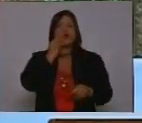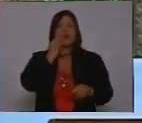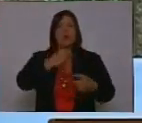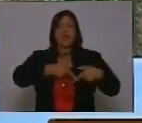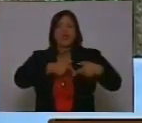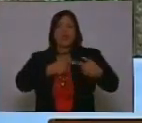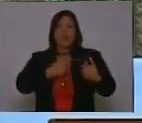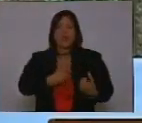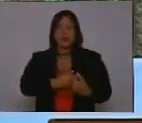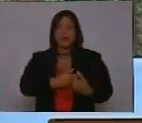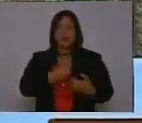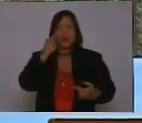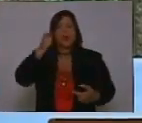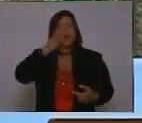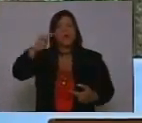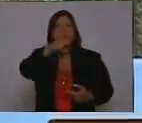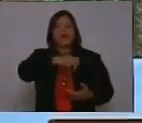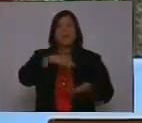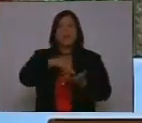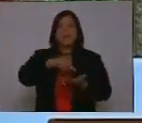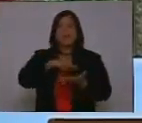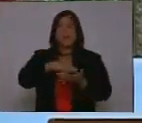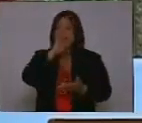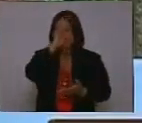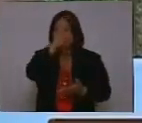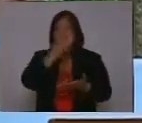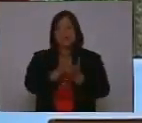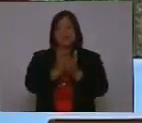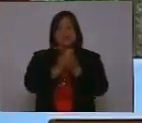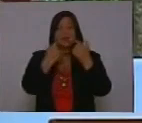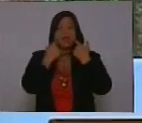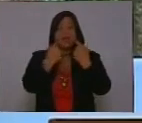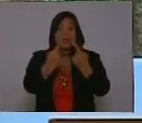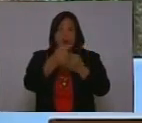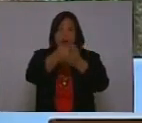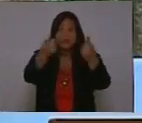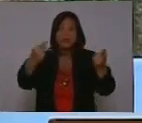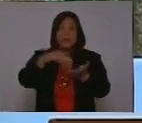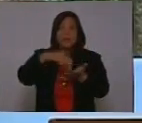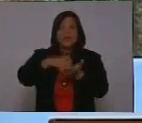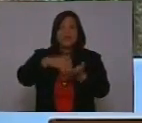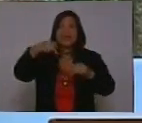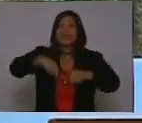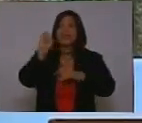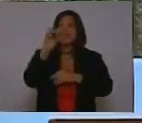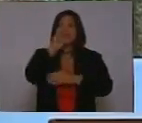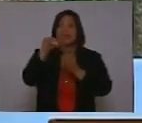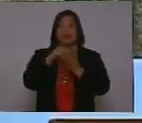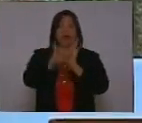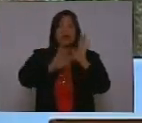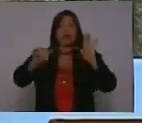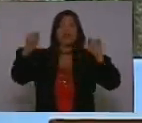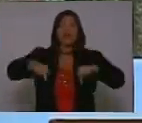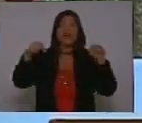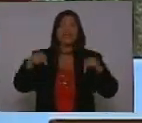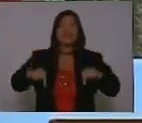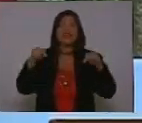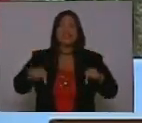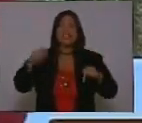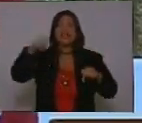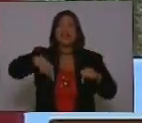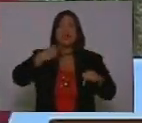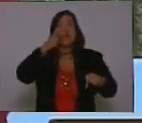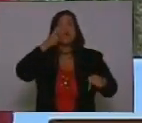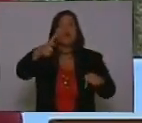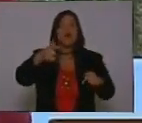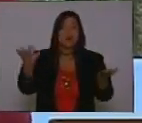corazón. Al pueblo mirandino también me dirijo y les digo que esta Asamblea Nacional Constituyente, que también es